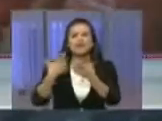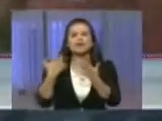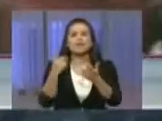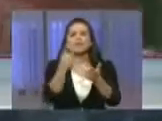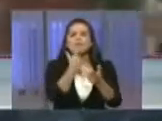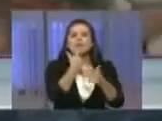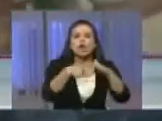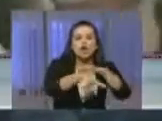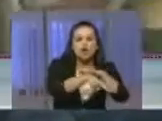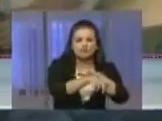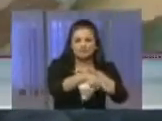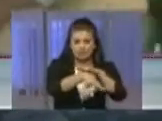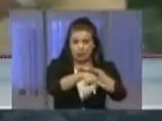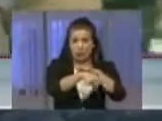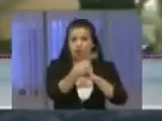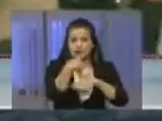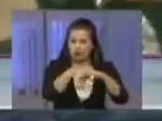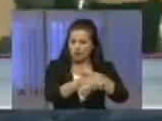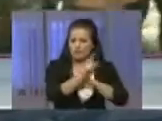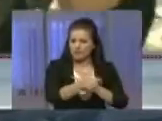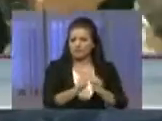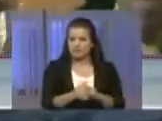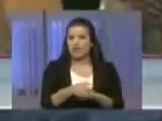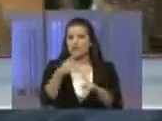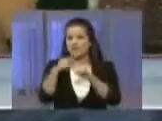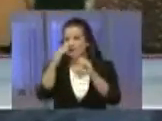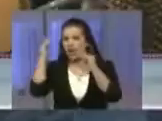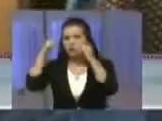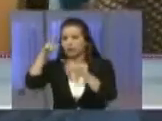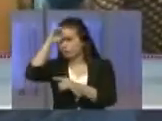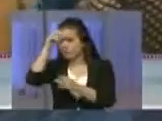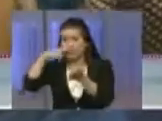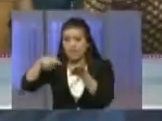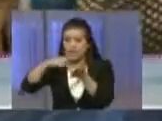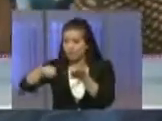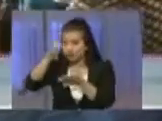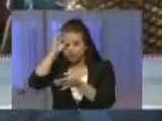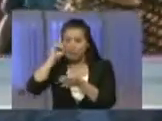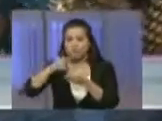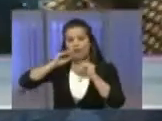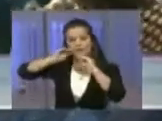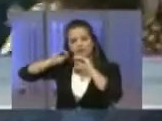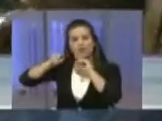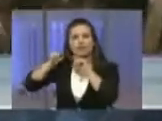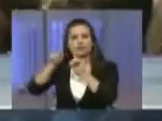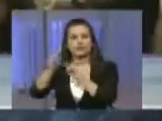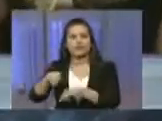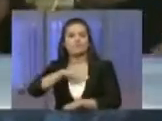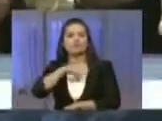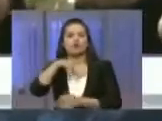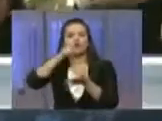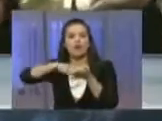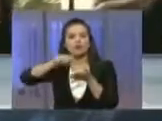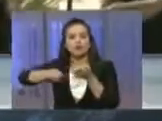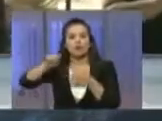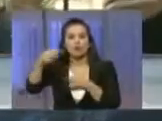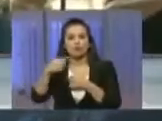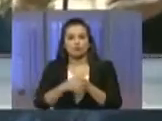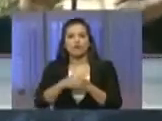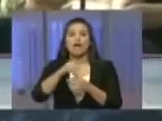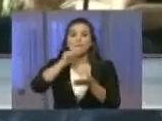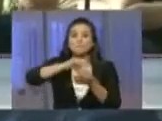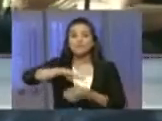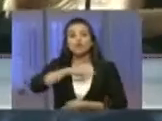y vamos a empezar por los adultos que no supieron leer que están excluidos con misión Robinson 1 misión